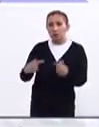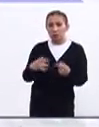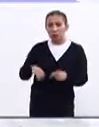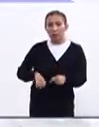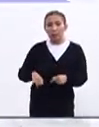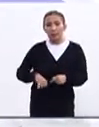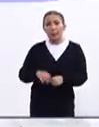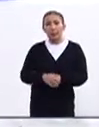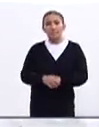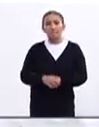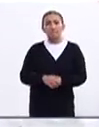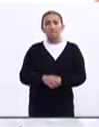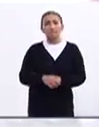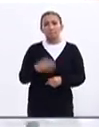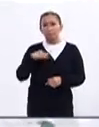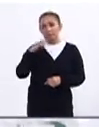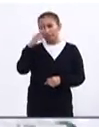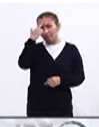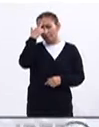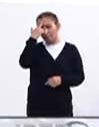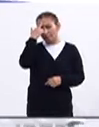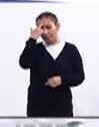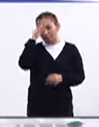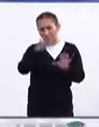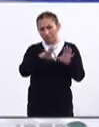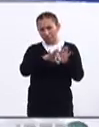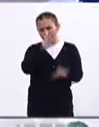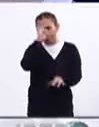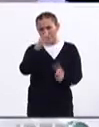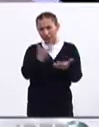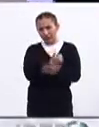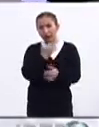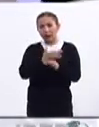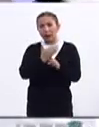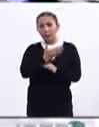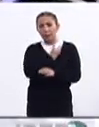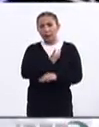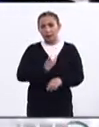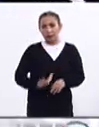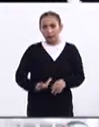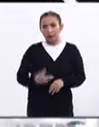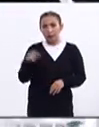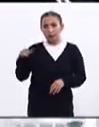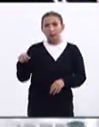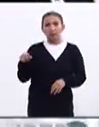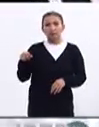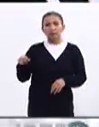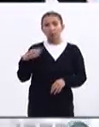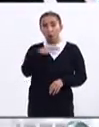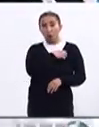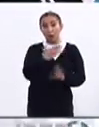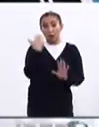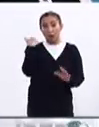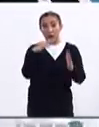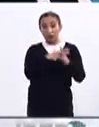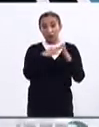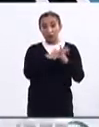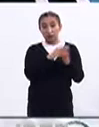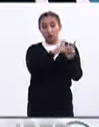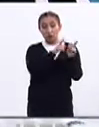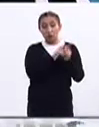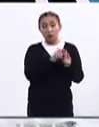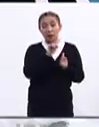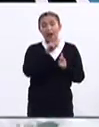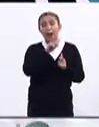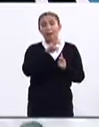interesante porque yo recuerdo, por ejemplo, las elecciones donde gana el actual presidente, que fue comandante guerrillero,